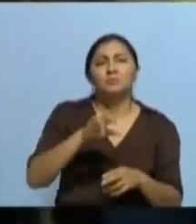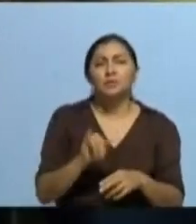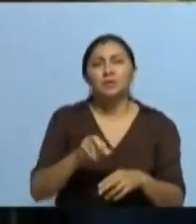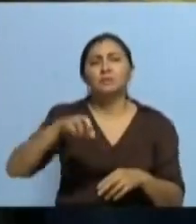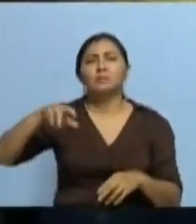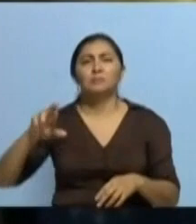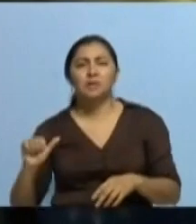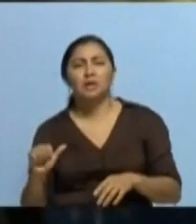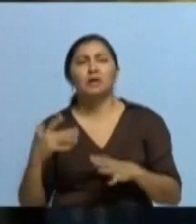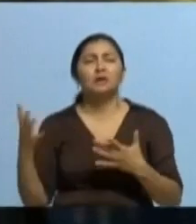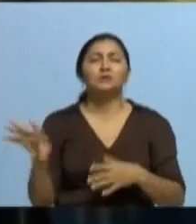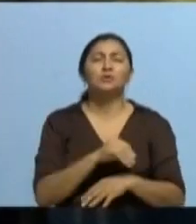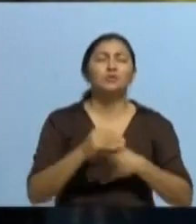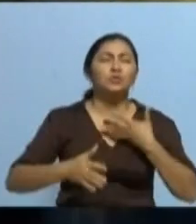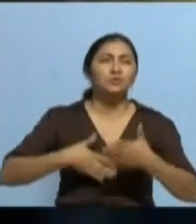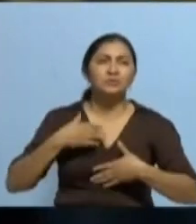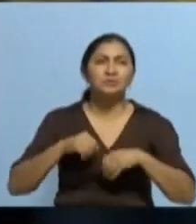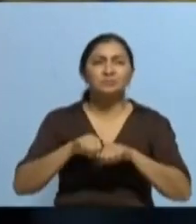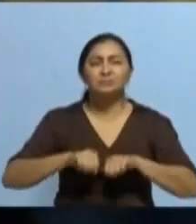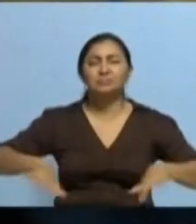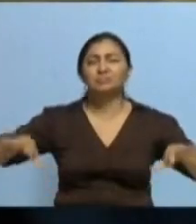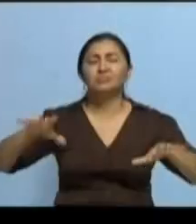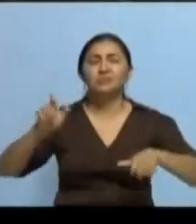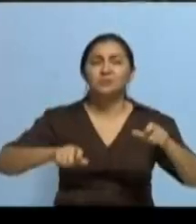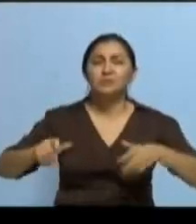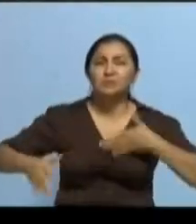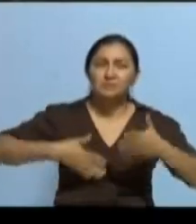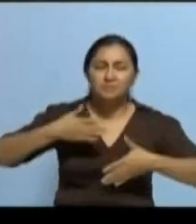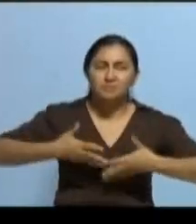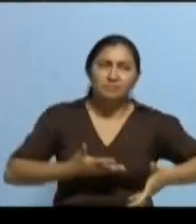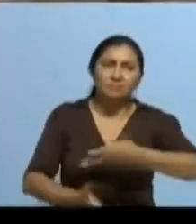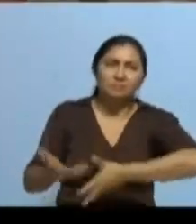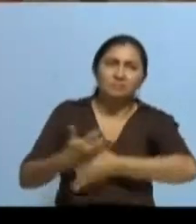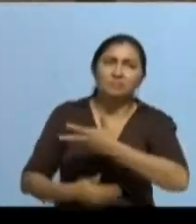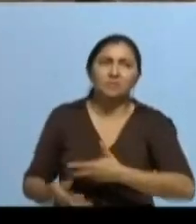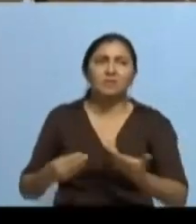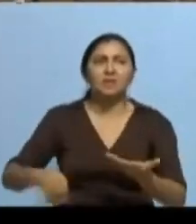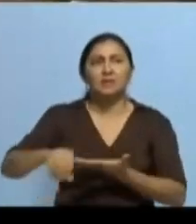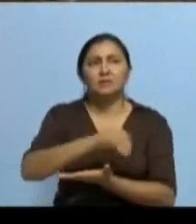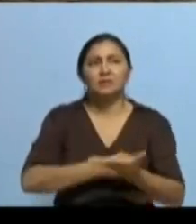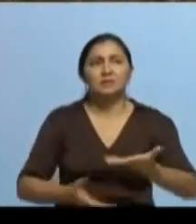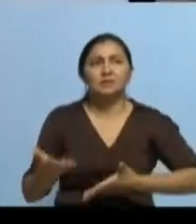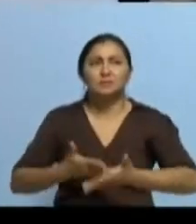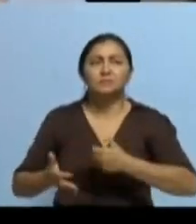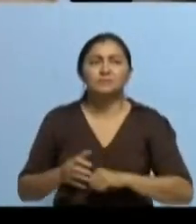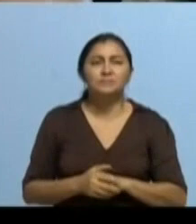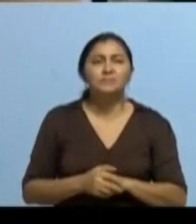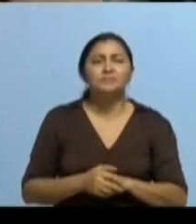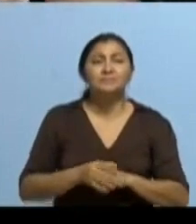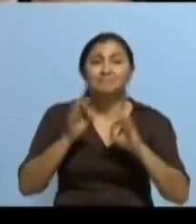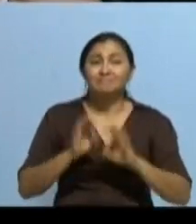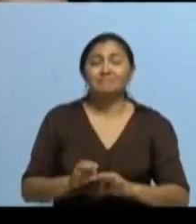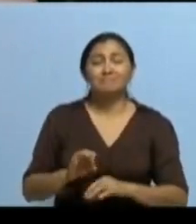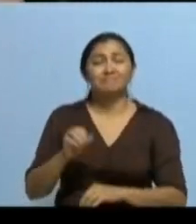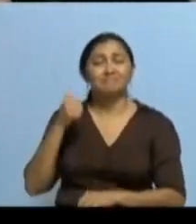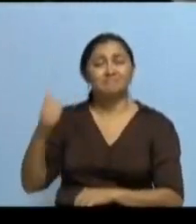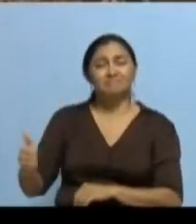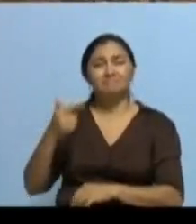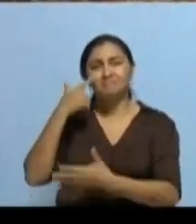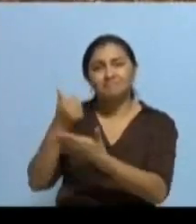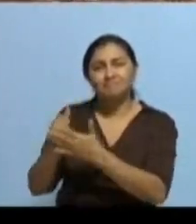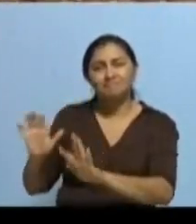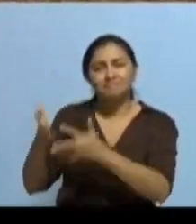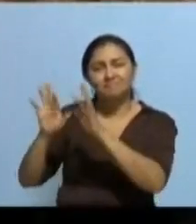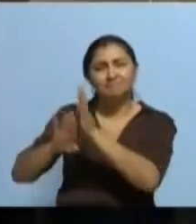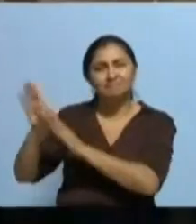pues aquí estamos gozando con todas las personas de todos los lugares del Atlántico. Qué bacano, Will, te deseamos todo lo mejor. Redes sociales